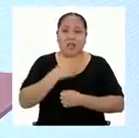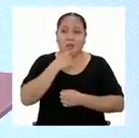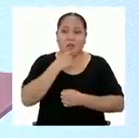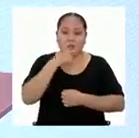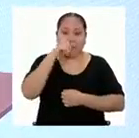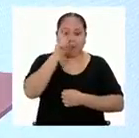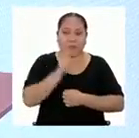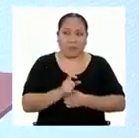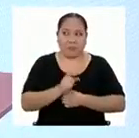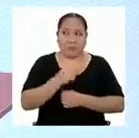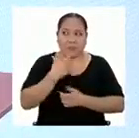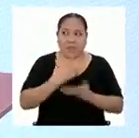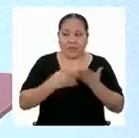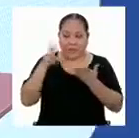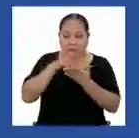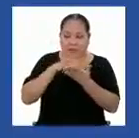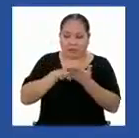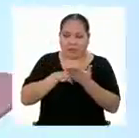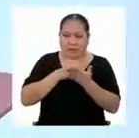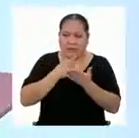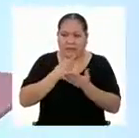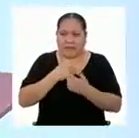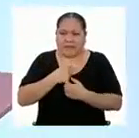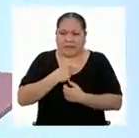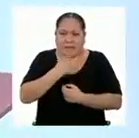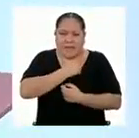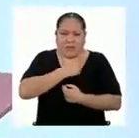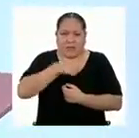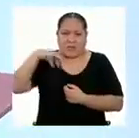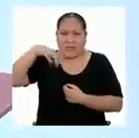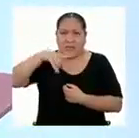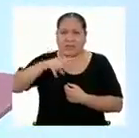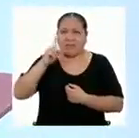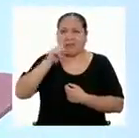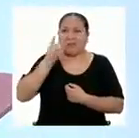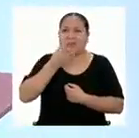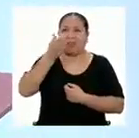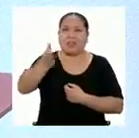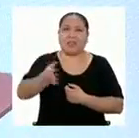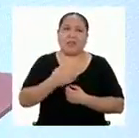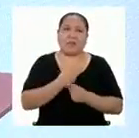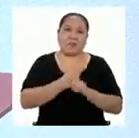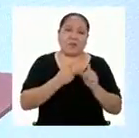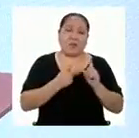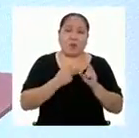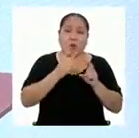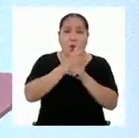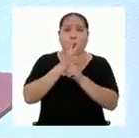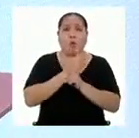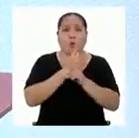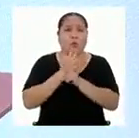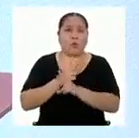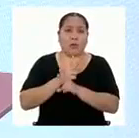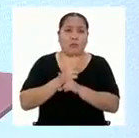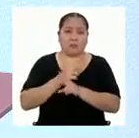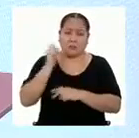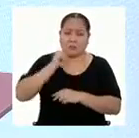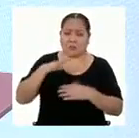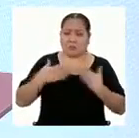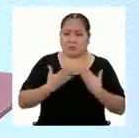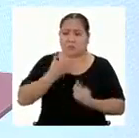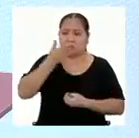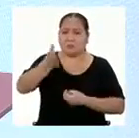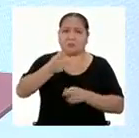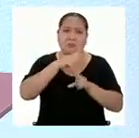de aracnofobia, lo pensaría 2 veces. Sin embargo, creo que tomando las precauciones del caso, podría lidiar con